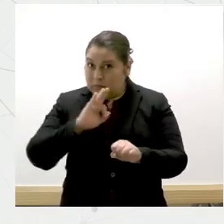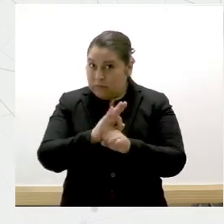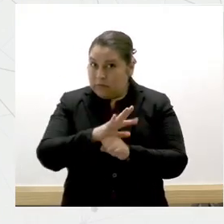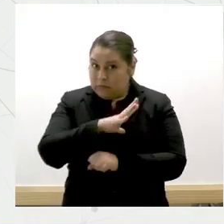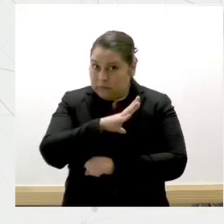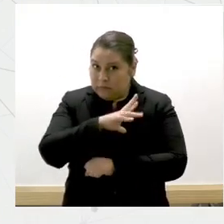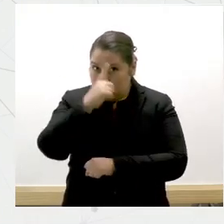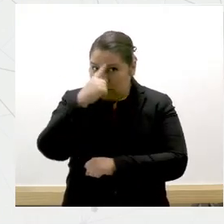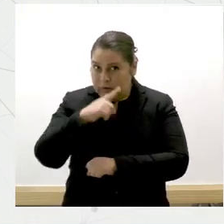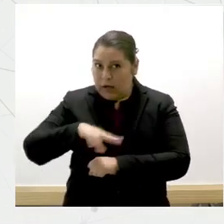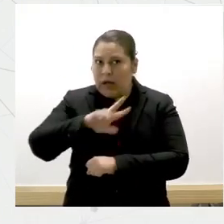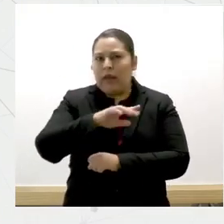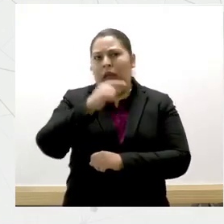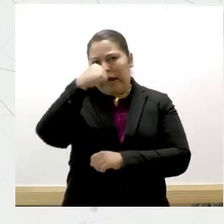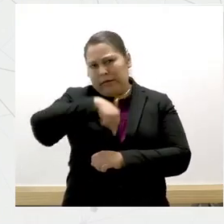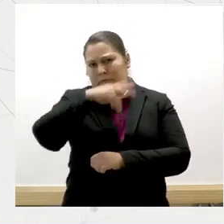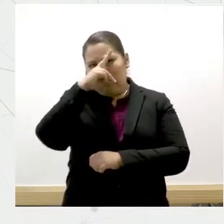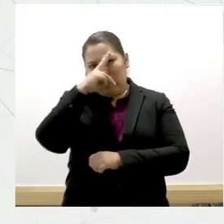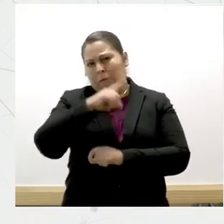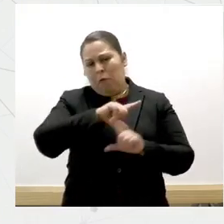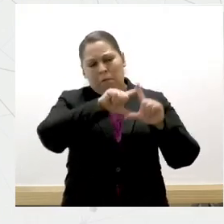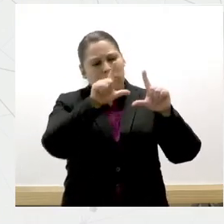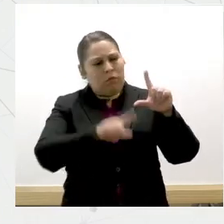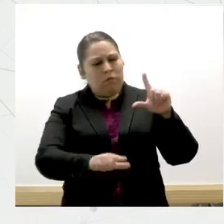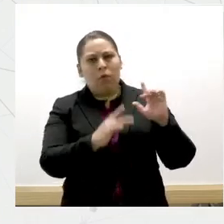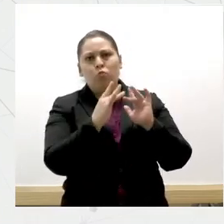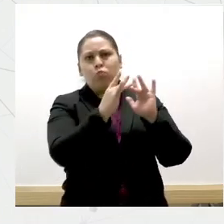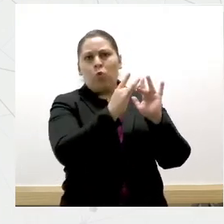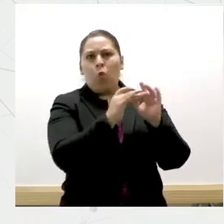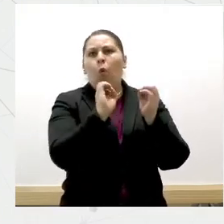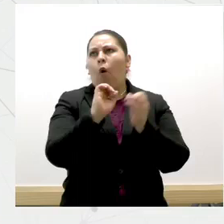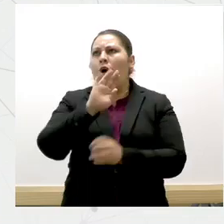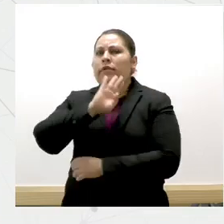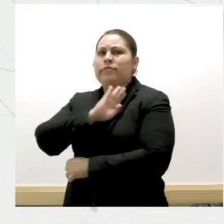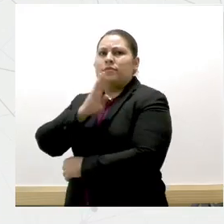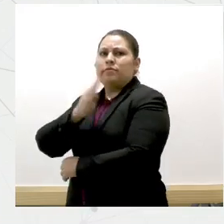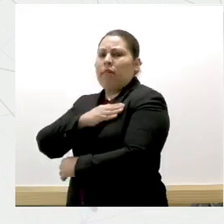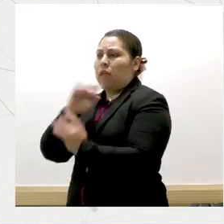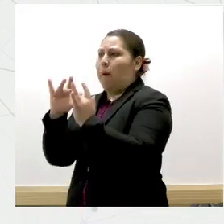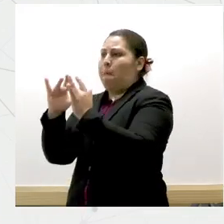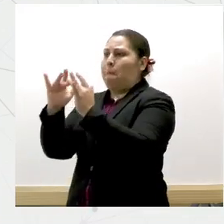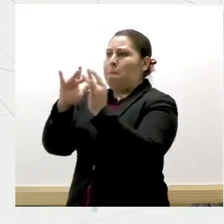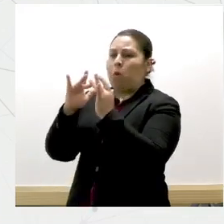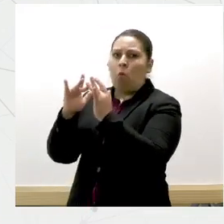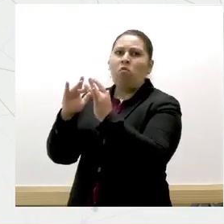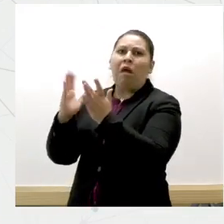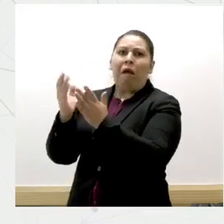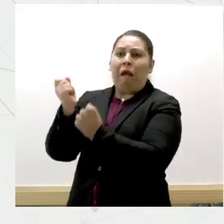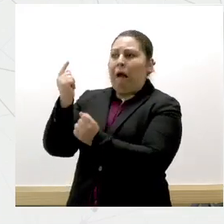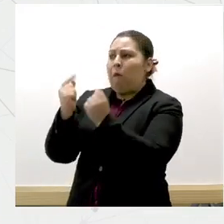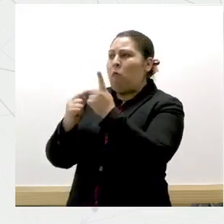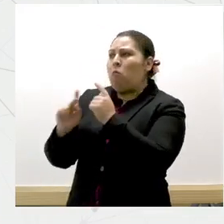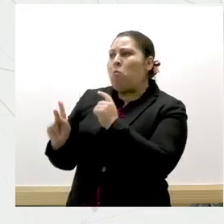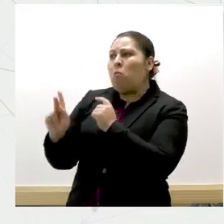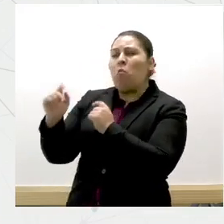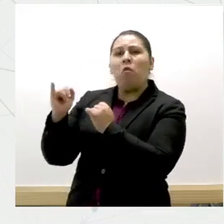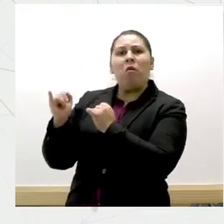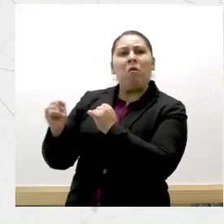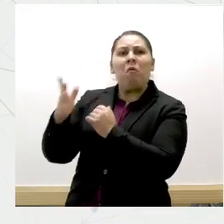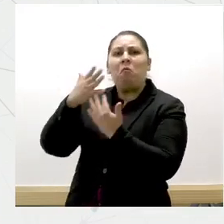nuestros territorios, por ejemplo en España, tenemos partes del territorio que tienen una muy menor conectividad y en la que el ejercicio de los